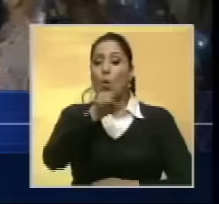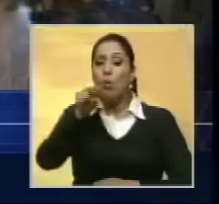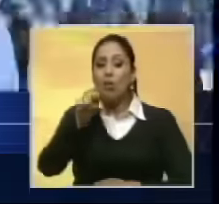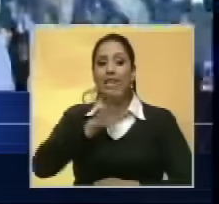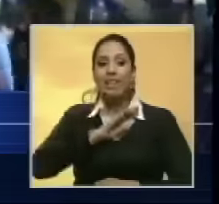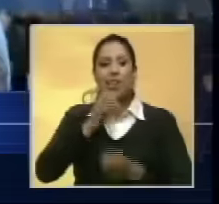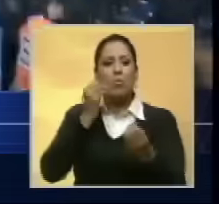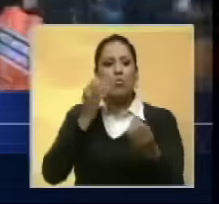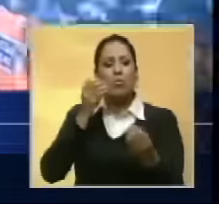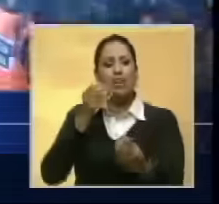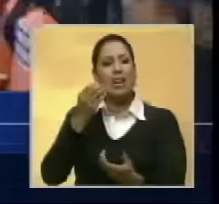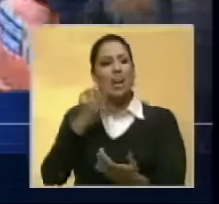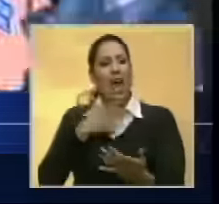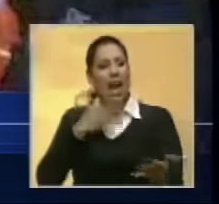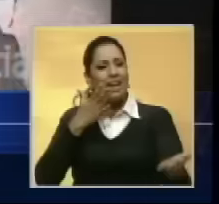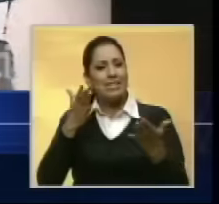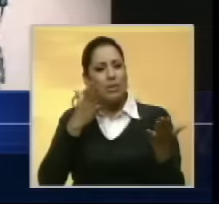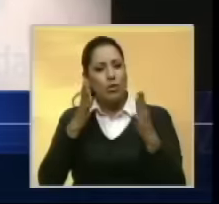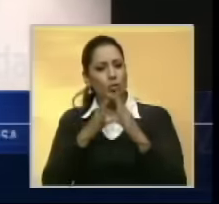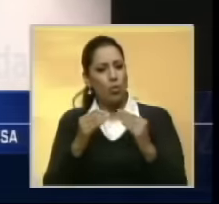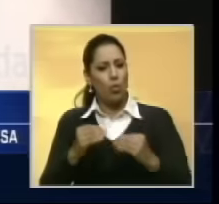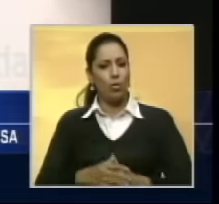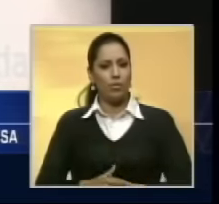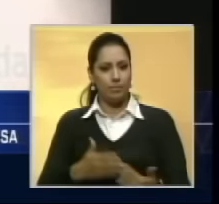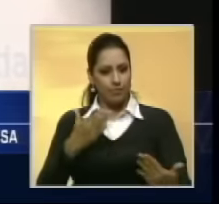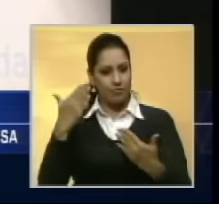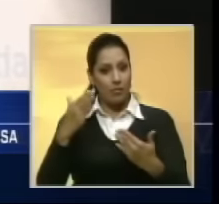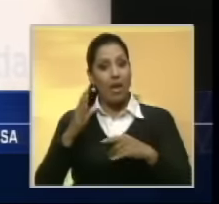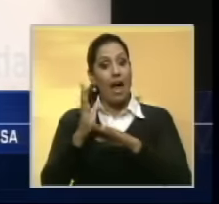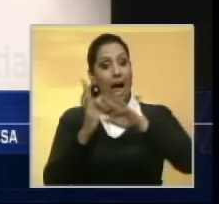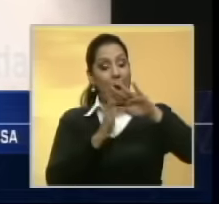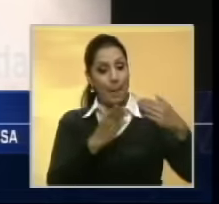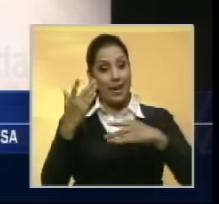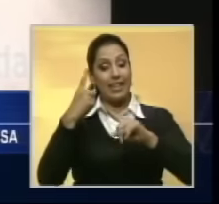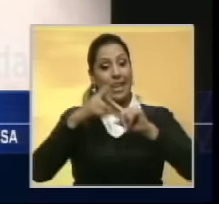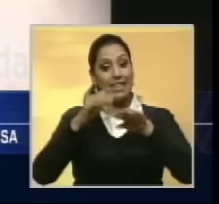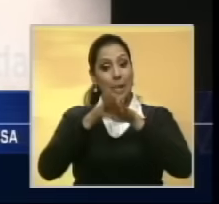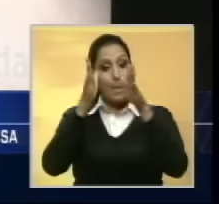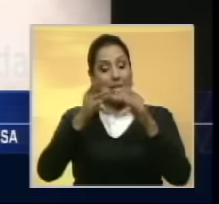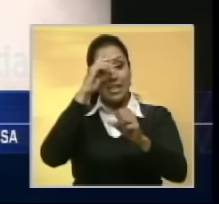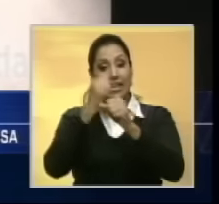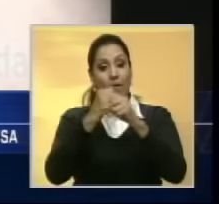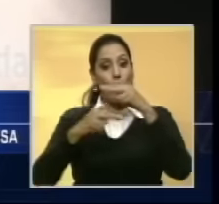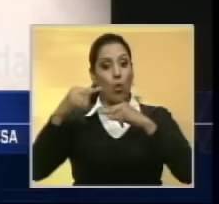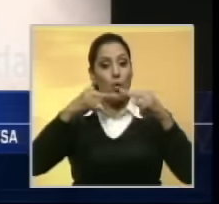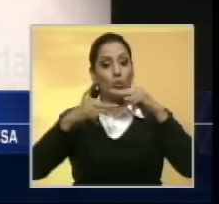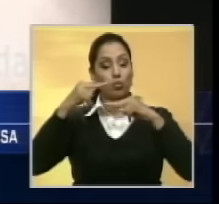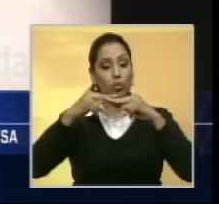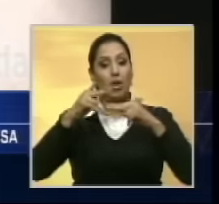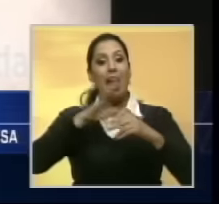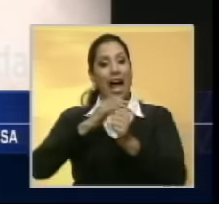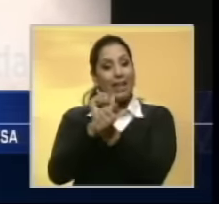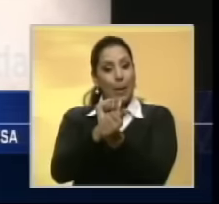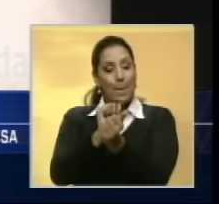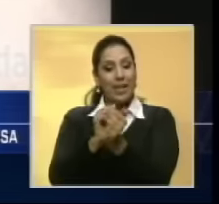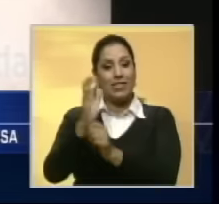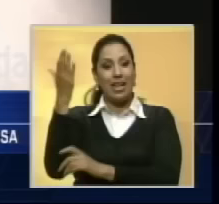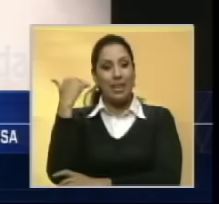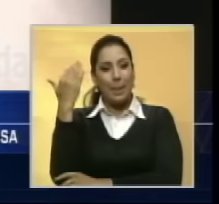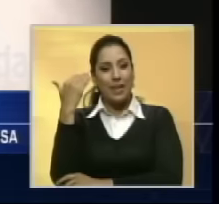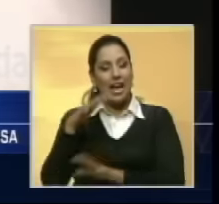las declaraciones de bienes de cada uno de ellos. Por otra parte, el exministro de Obras Públicas, José López, quien fue detenido